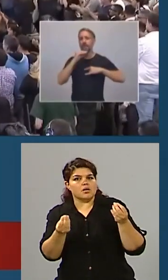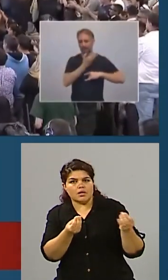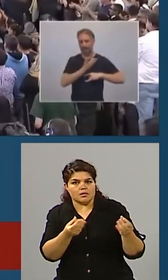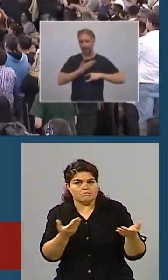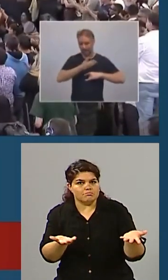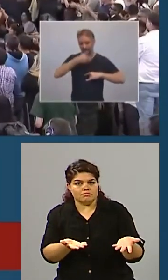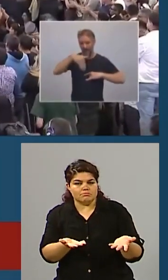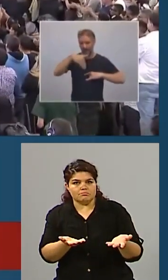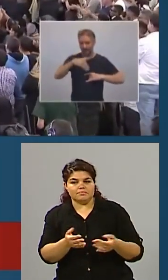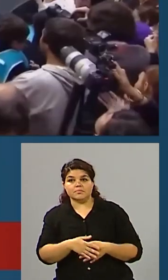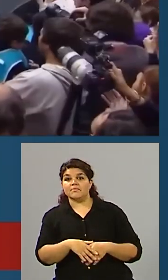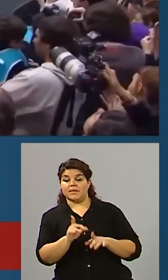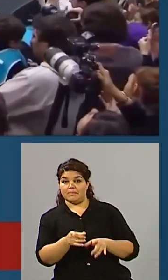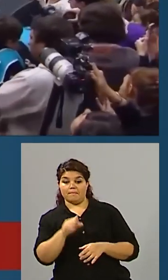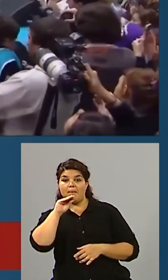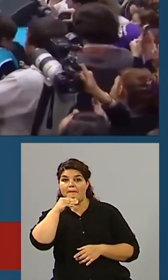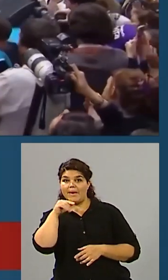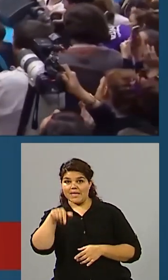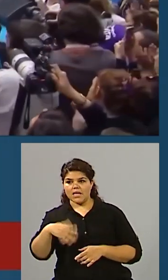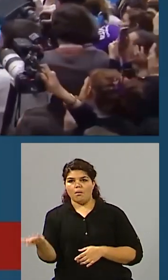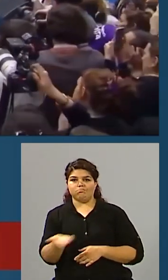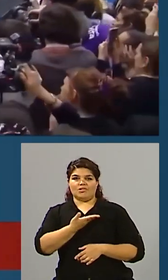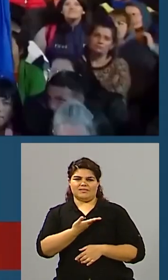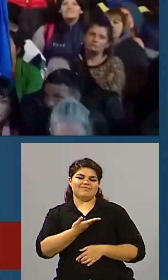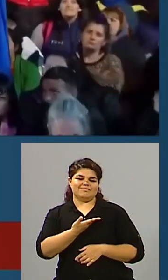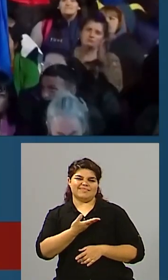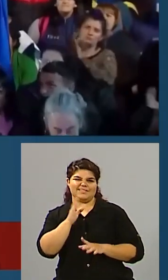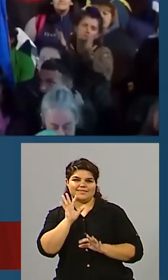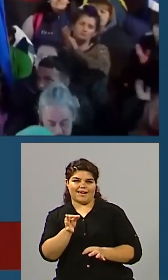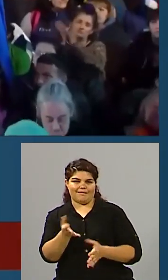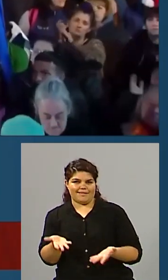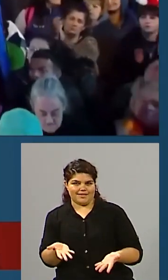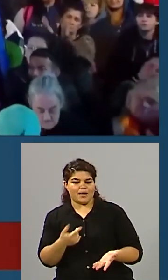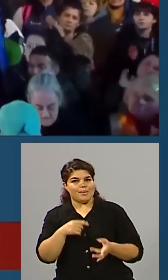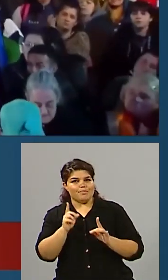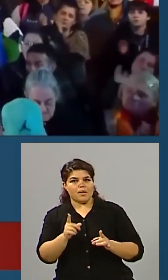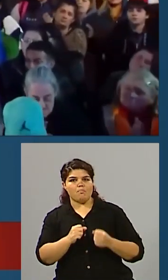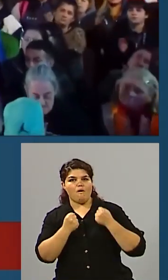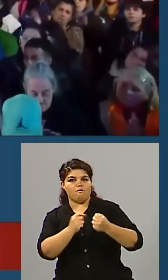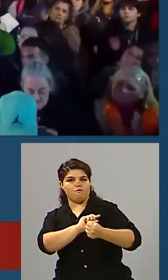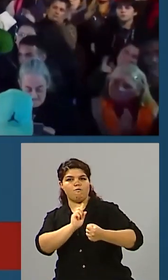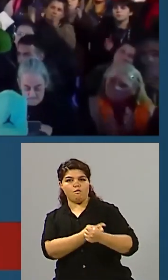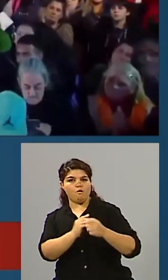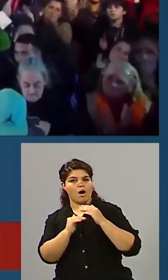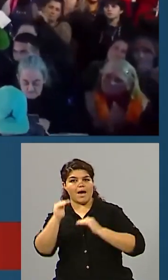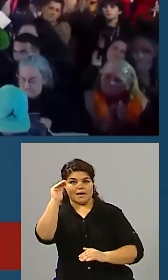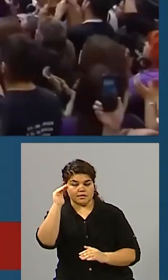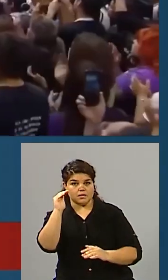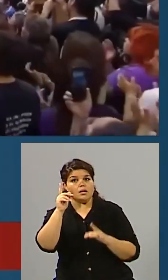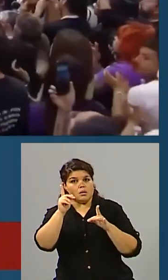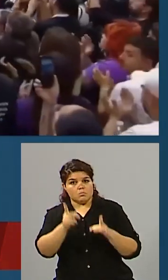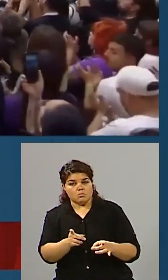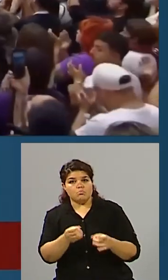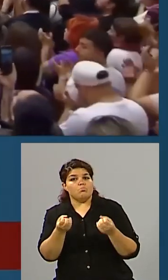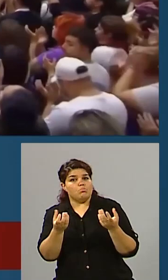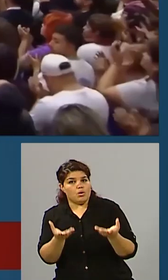que Massa hoy, dentro de la derrota, es una de las figuras más fuertes. En primer lugar, porque es